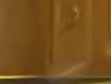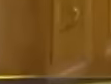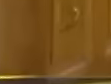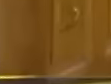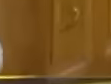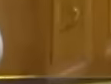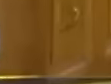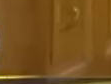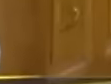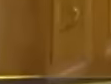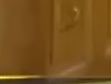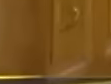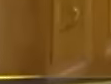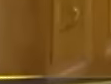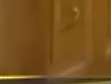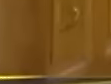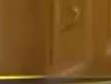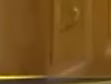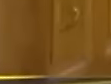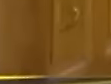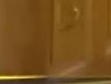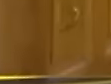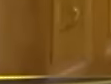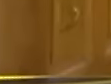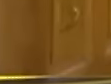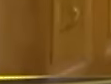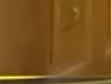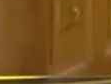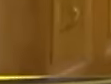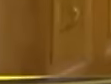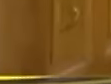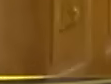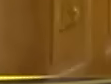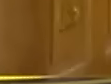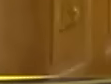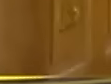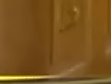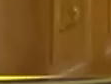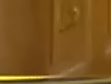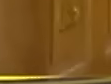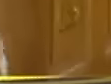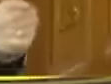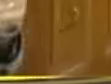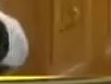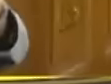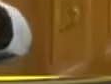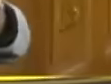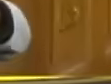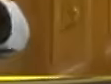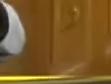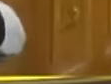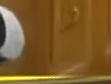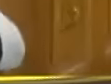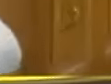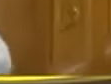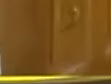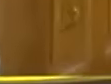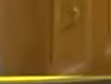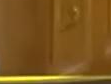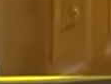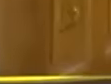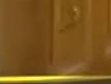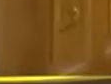un modelo, tiene una visión sobre la cual hay que perseverar de aquí en adelante para encontrar nuestro propio